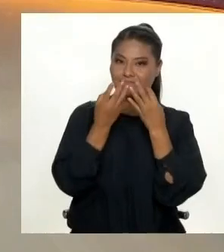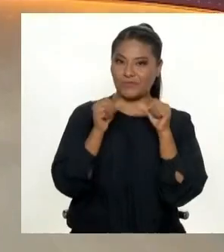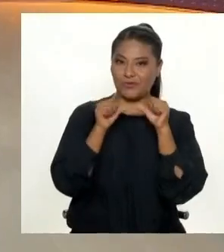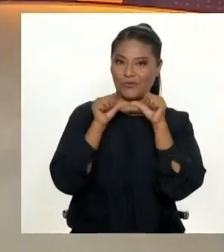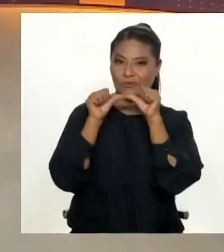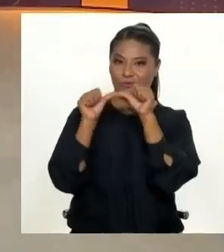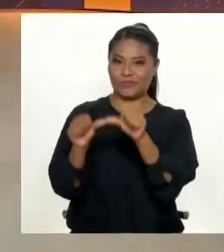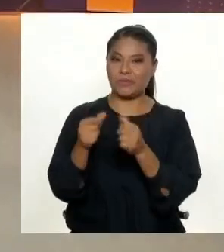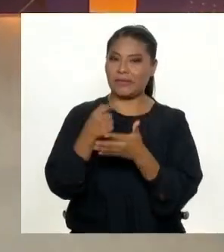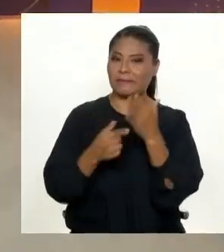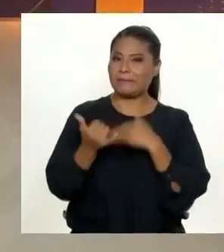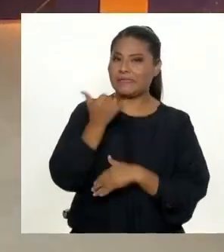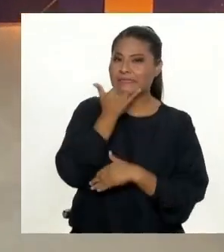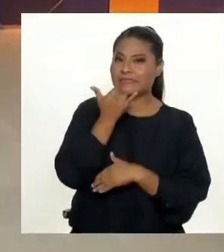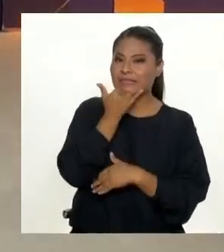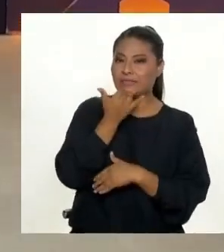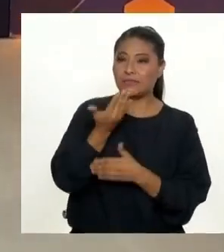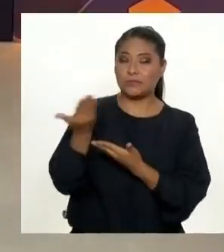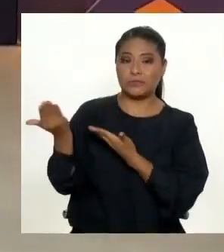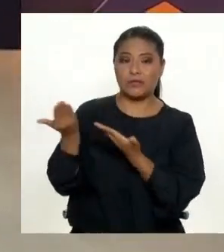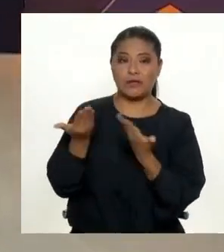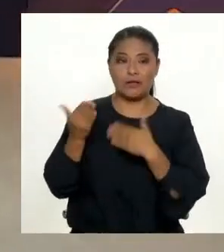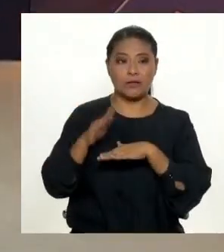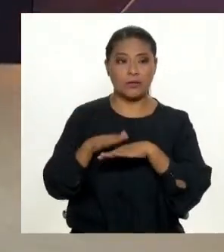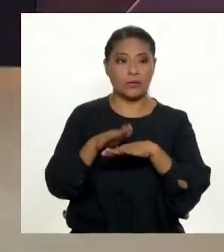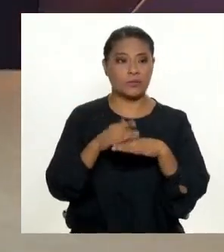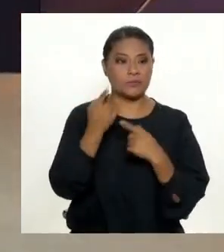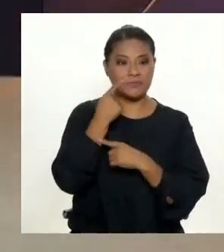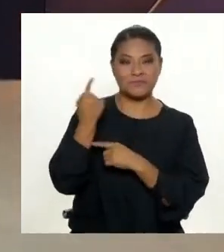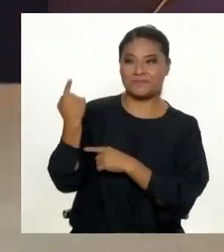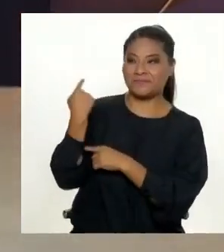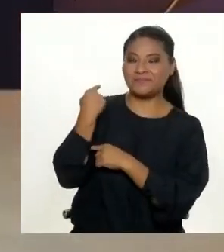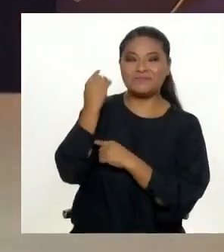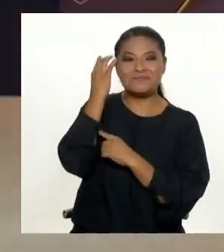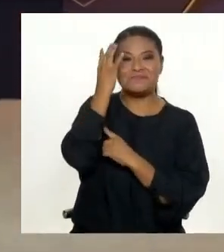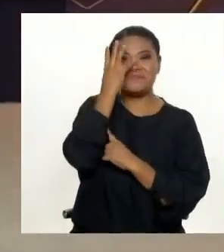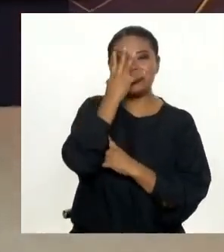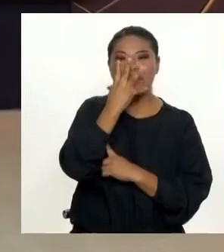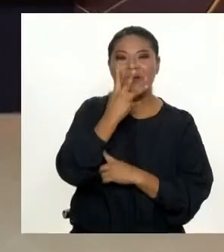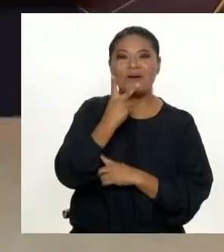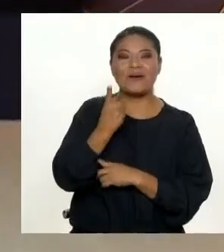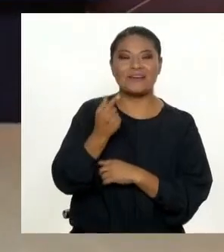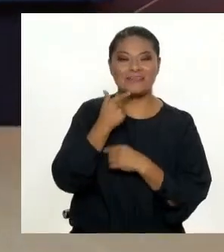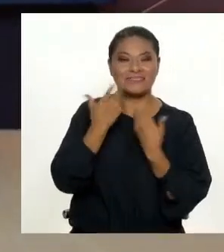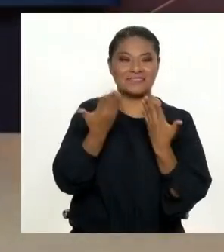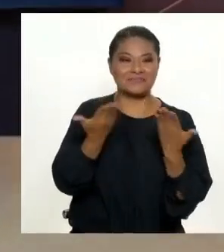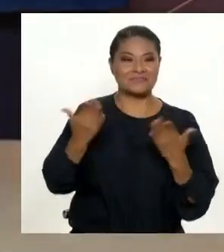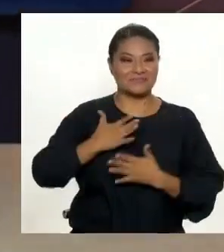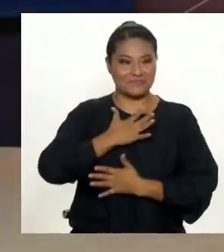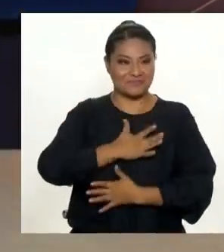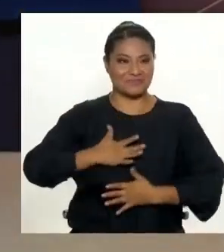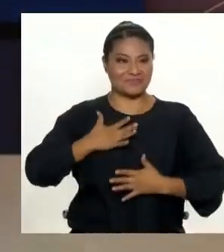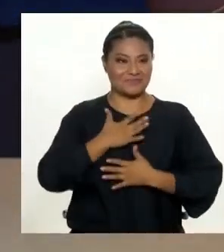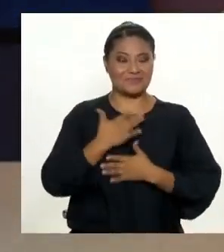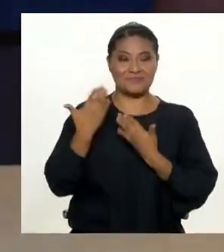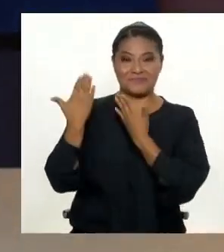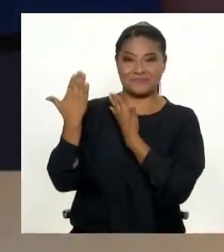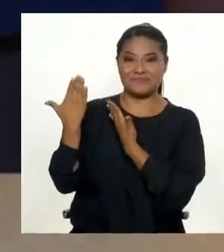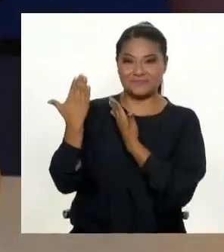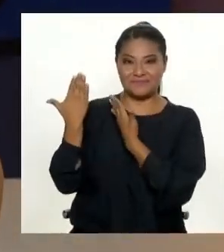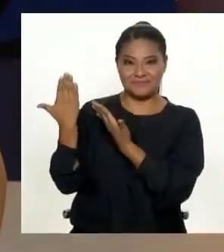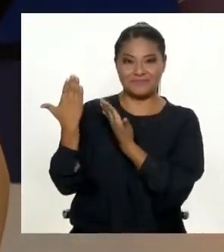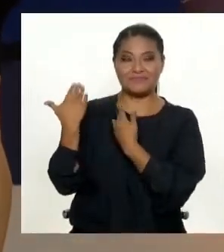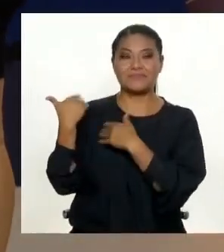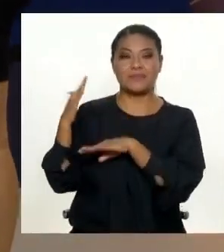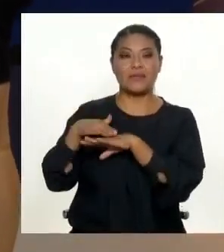continuamos en ¿Qué está pasando? Miren lo que tenemos a nuestras espaldas, qué hermosas imágenes con lo que nos gusta. Aprécielo y disfrútelo porque son estas imágenes que